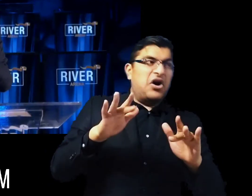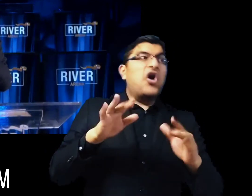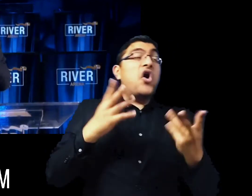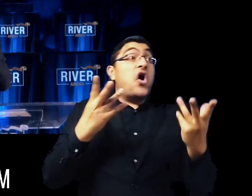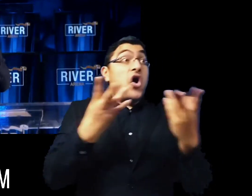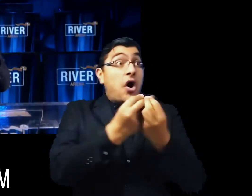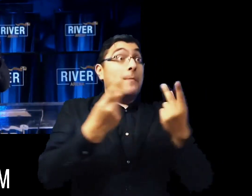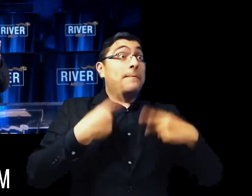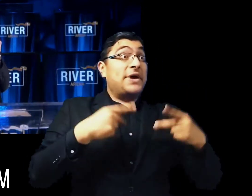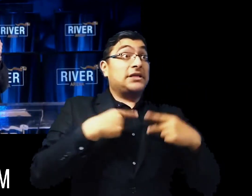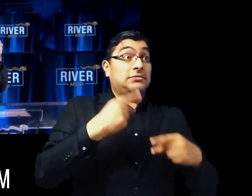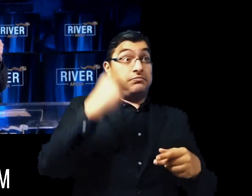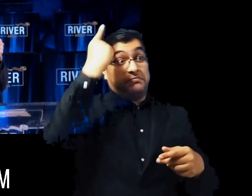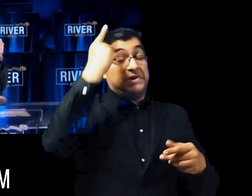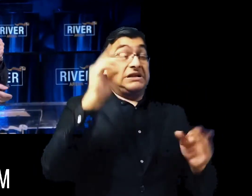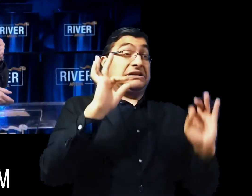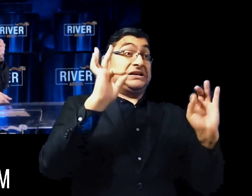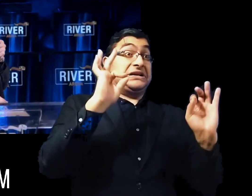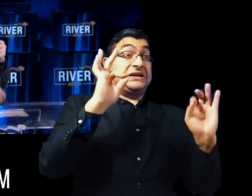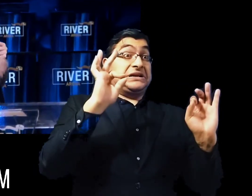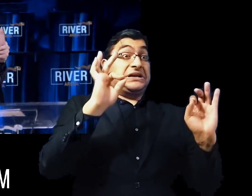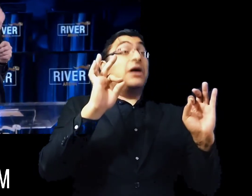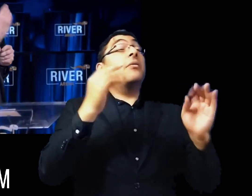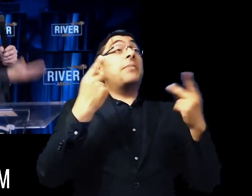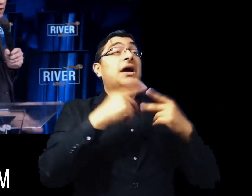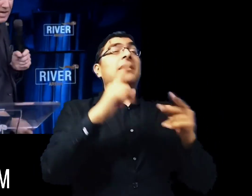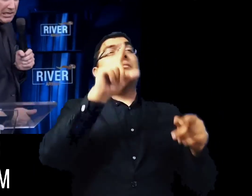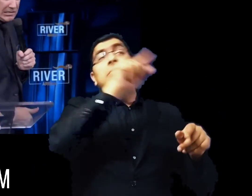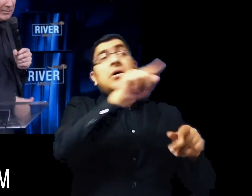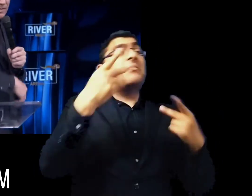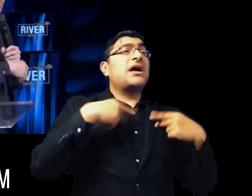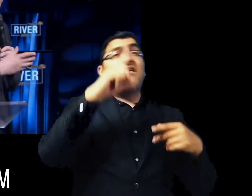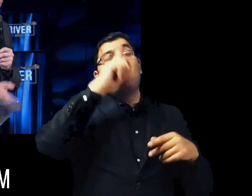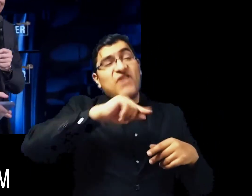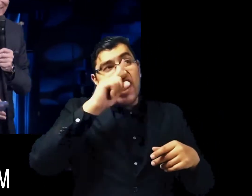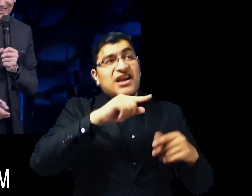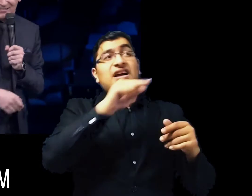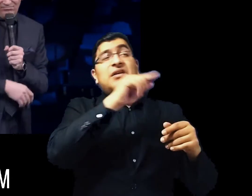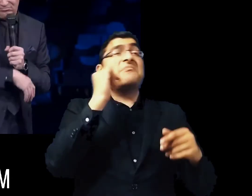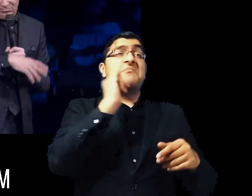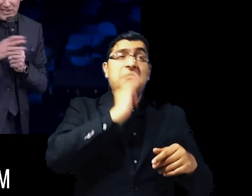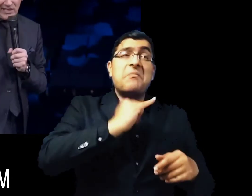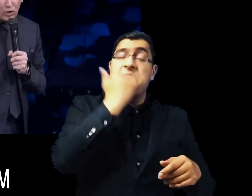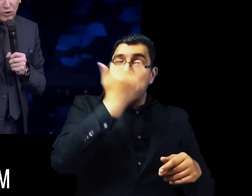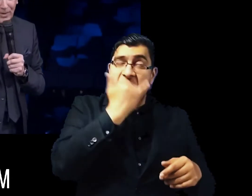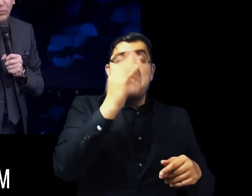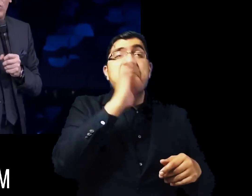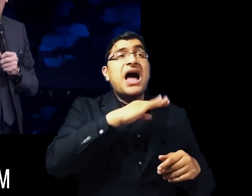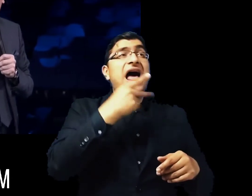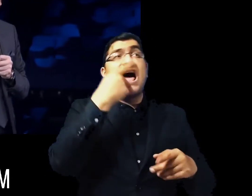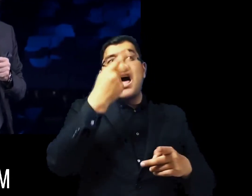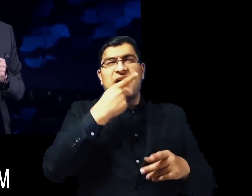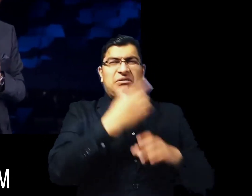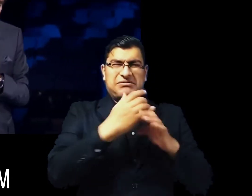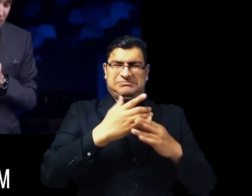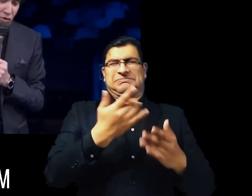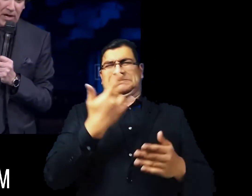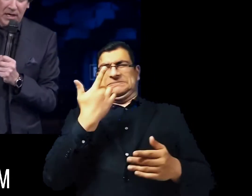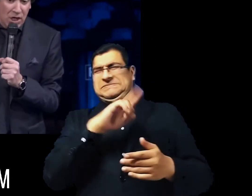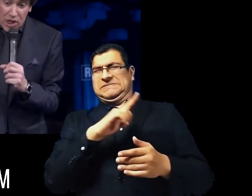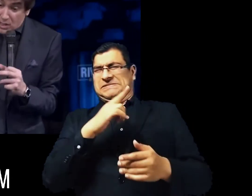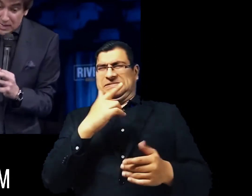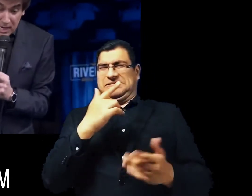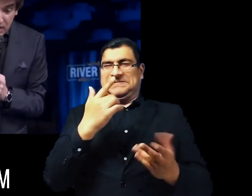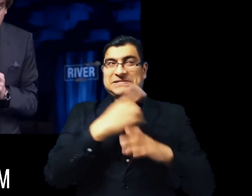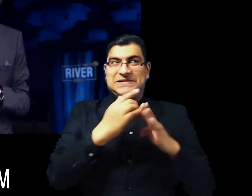hombres de Dios que a veces fallan, que tienen fallas morales, que meten la pata, que dicen cosas poco felices, que se